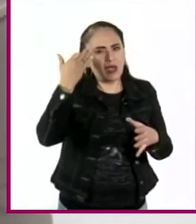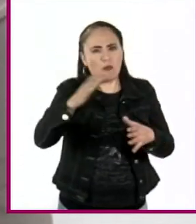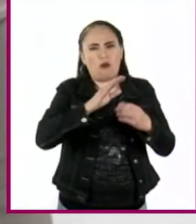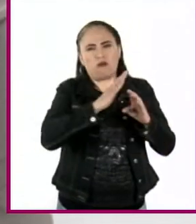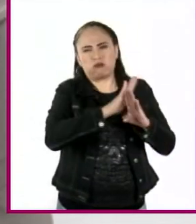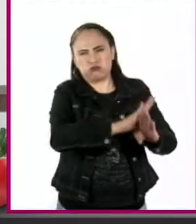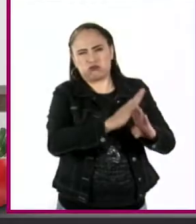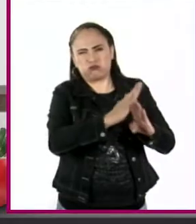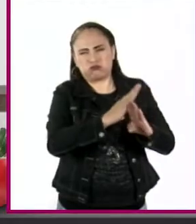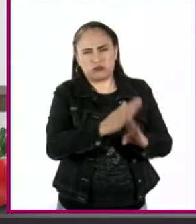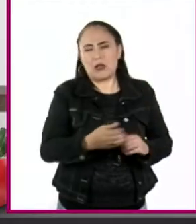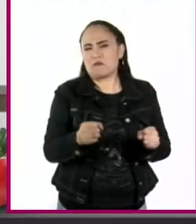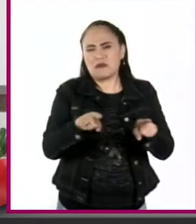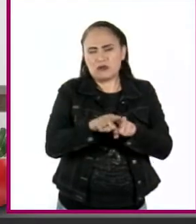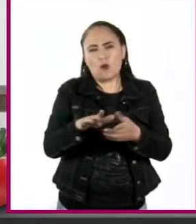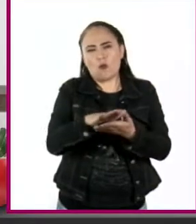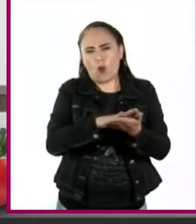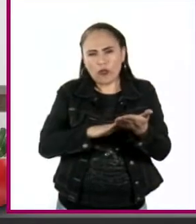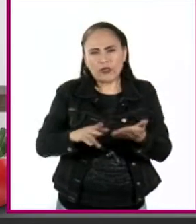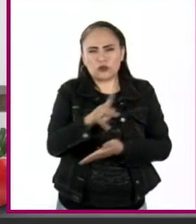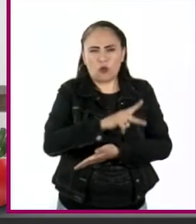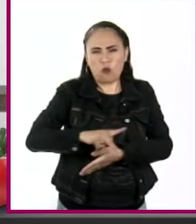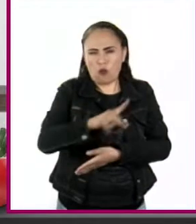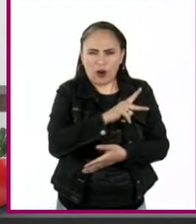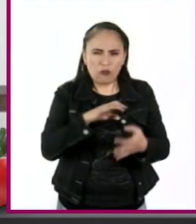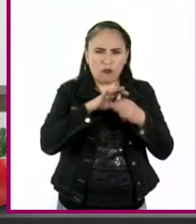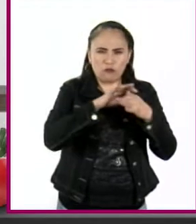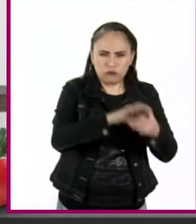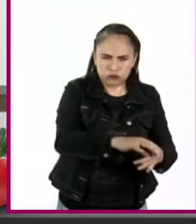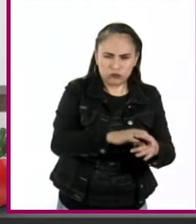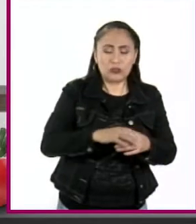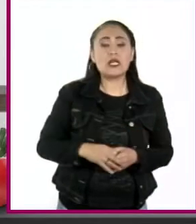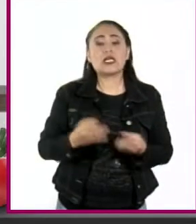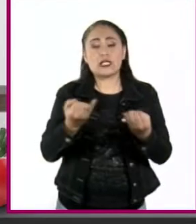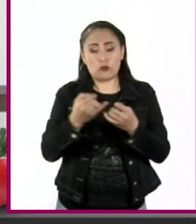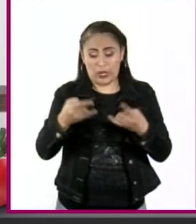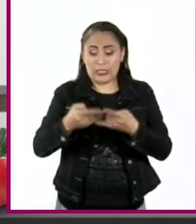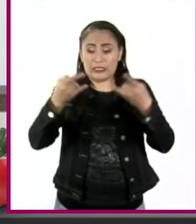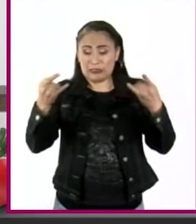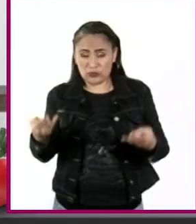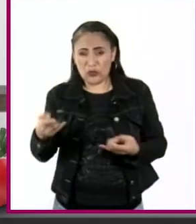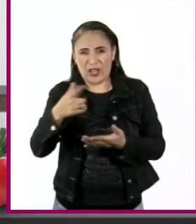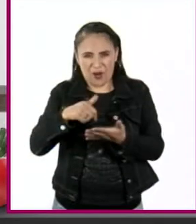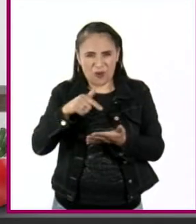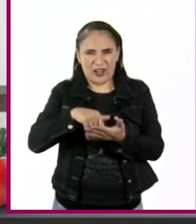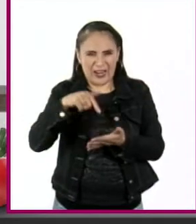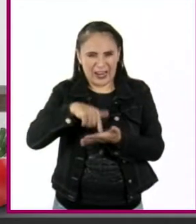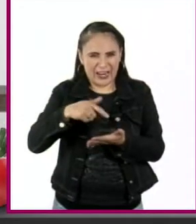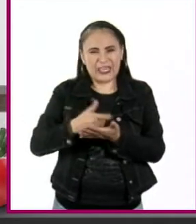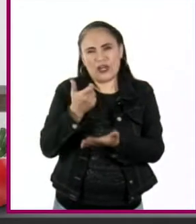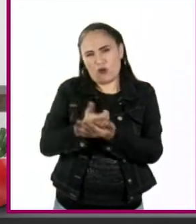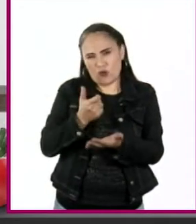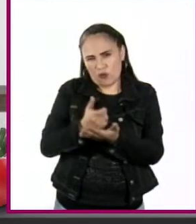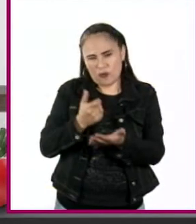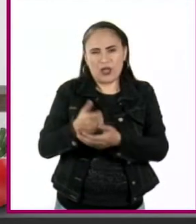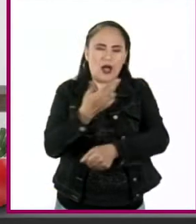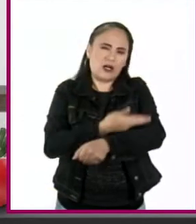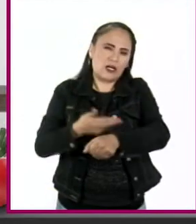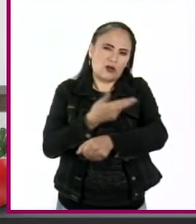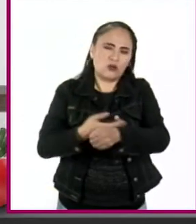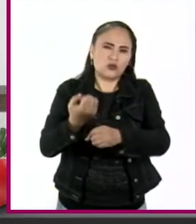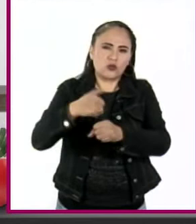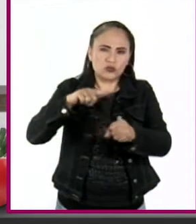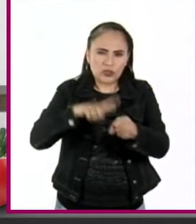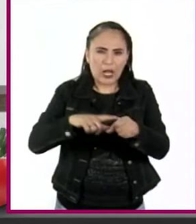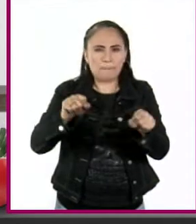modesto y pueblerino. Aunque la historia local debía incluir asuntos relacionados con la economía, la organización social y la demografía,